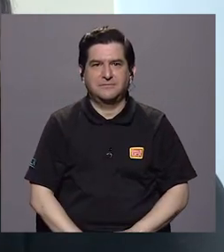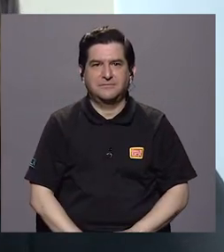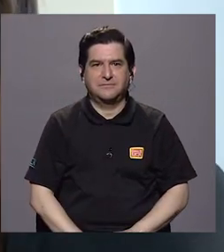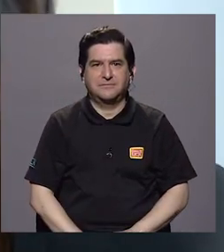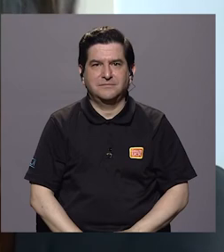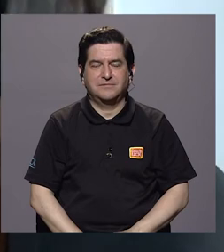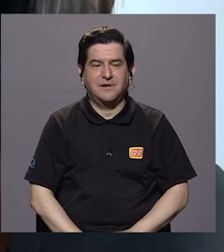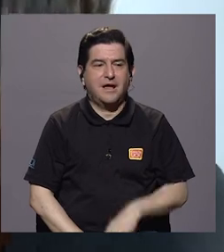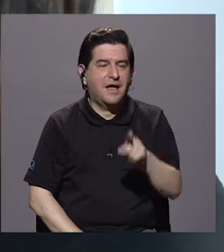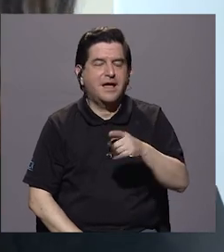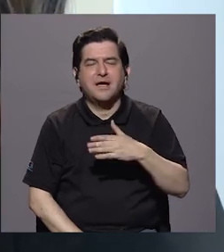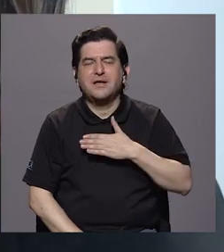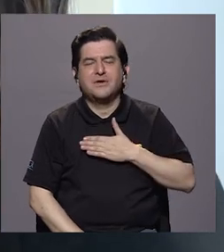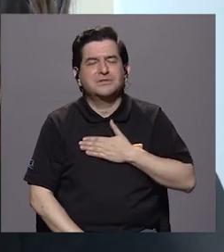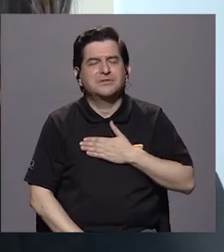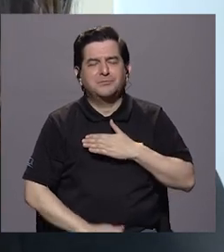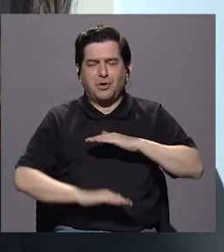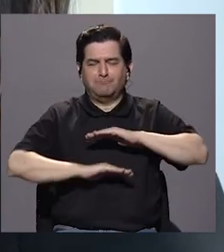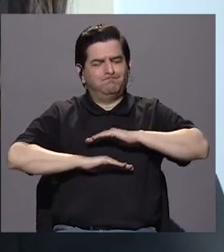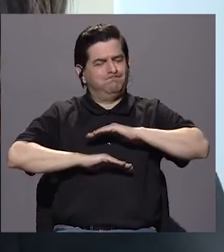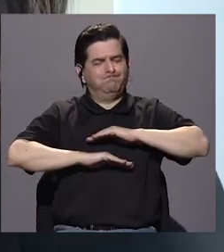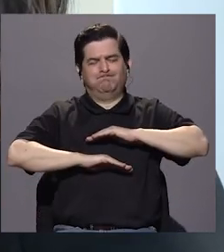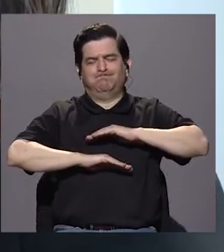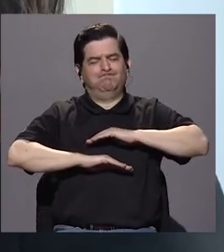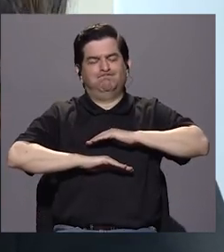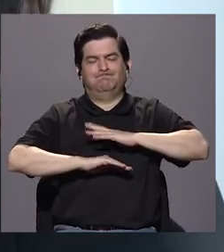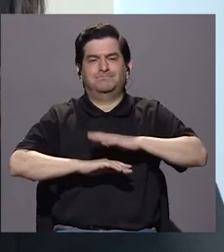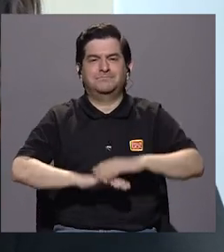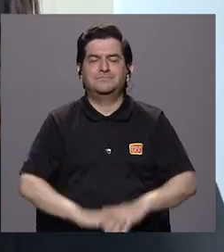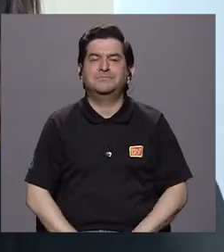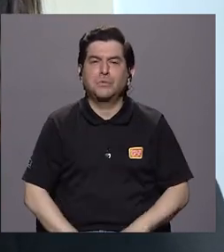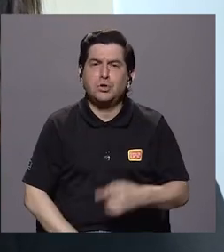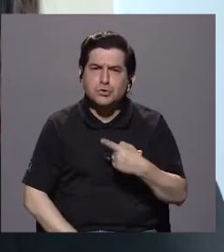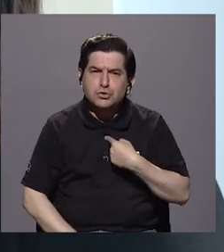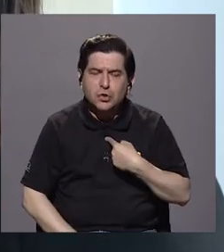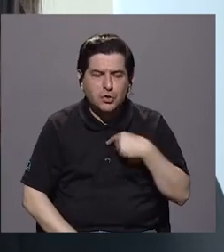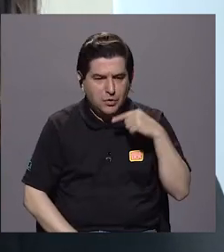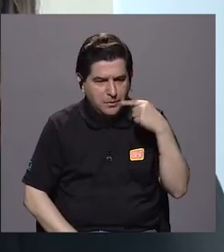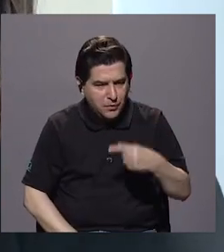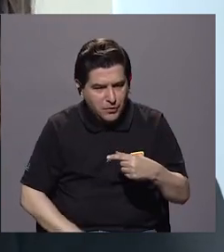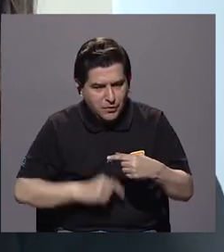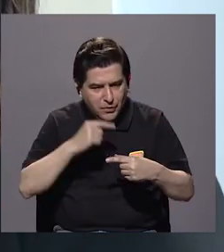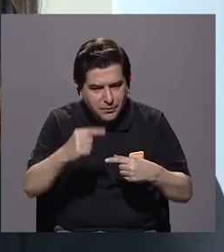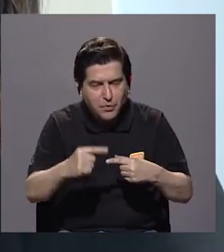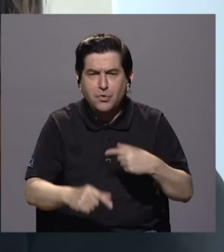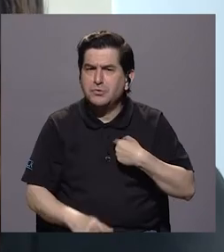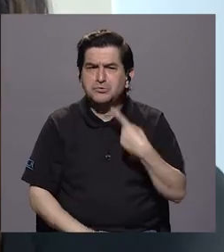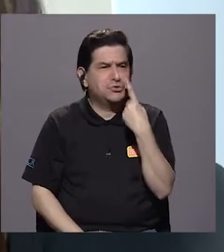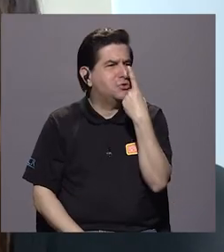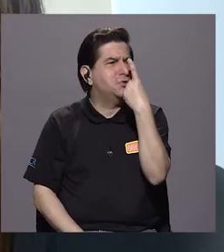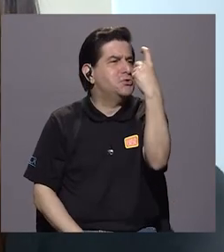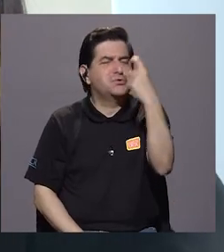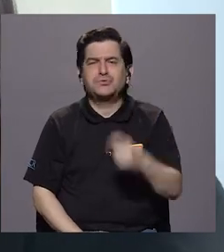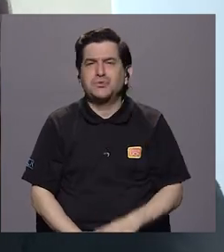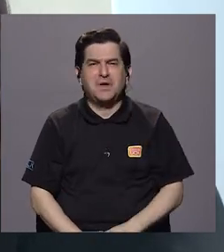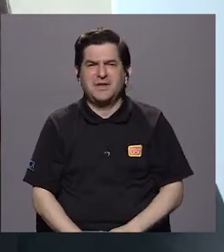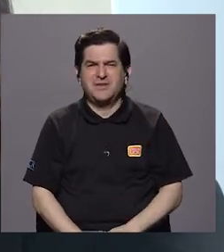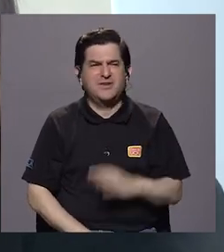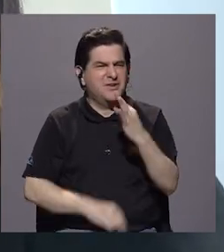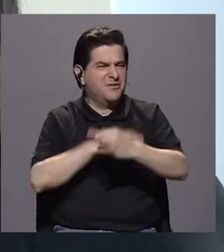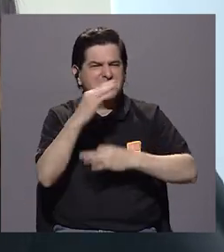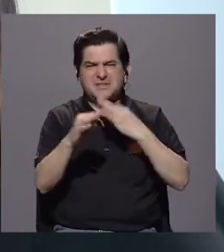que me ha gratificado tanto. Yo voy pasito a pasito, no tengo sueños